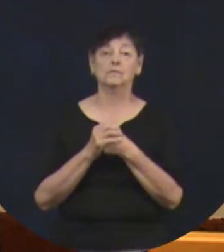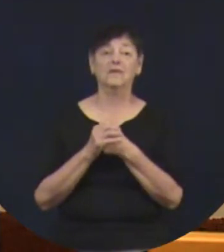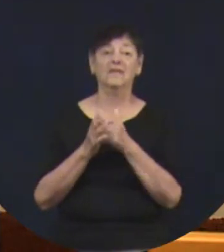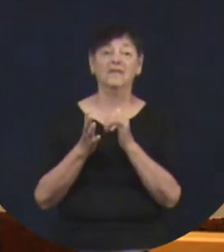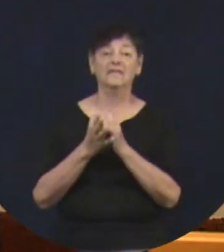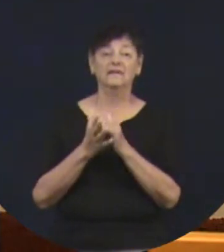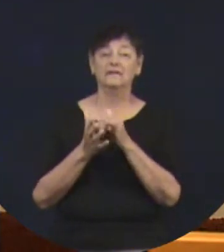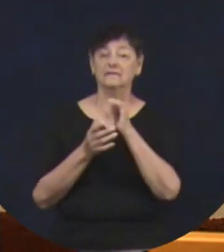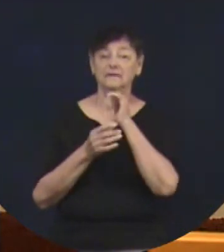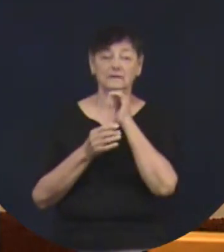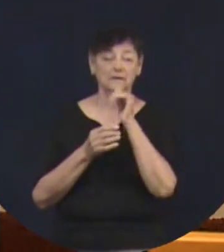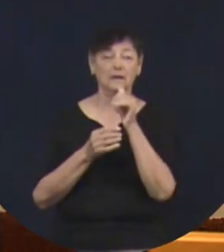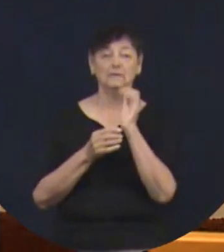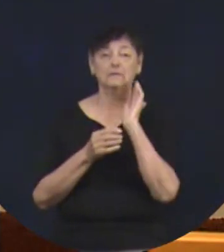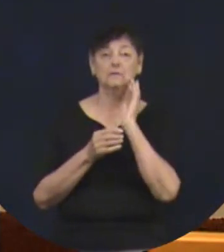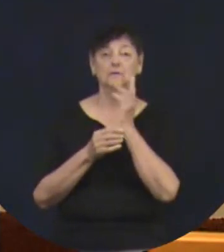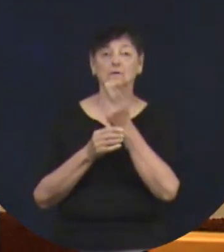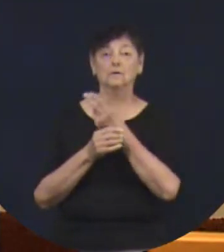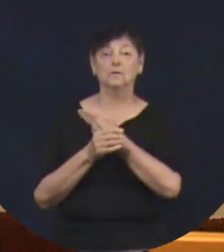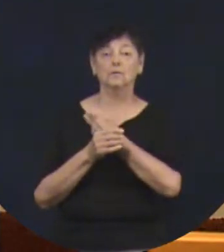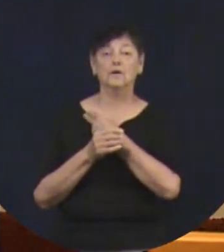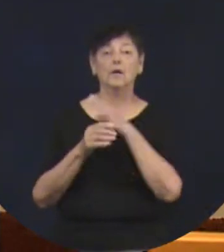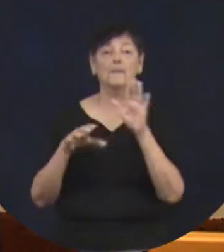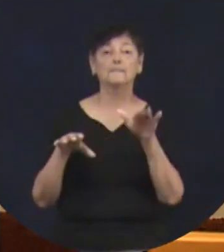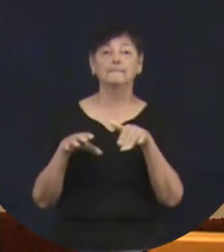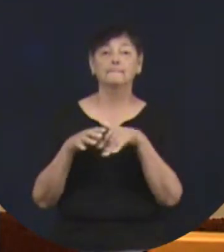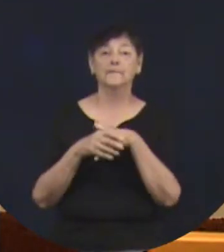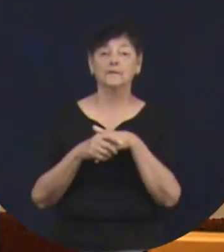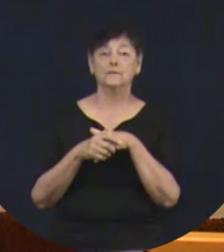que no somos casados